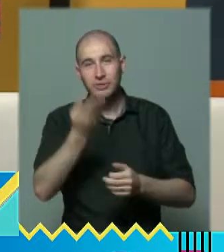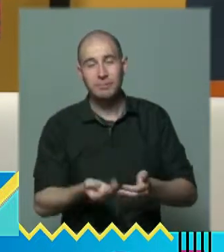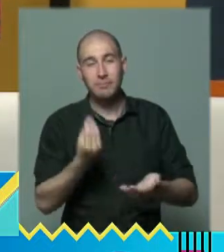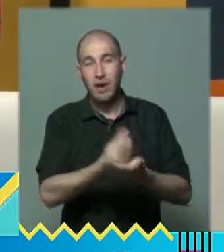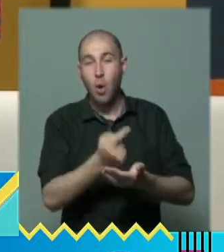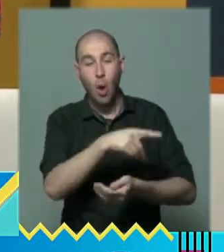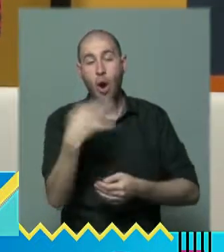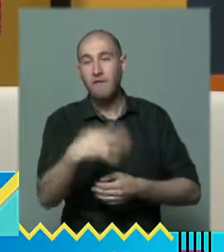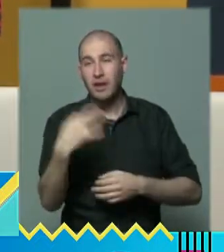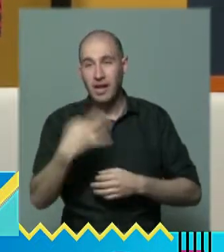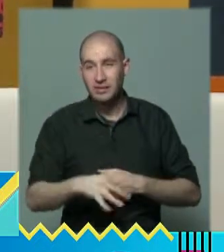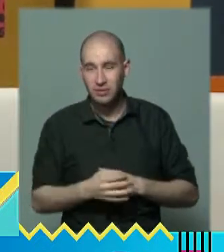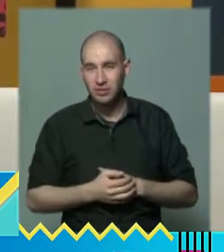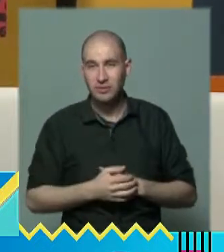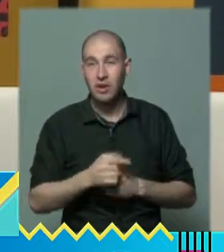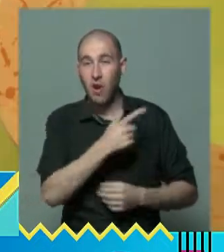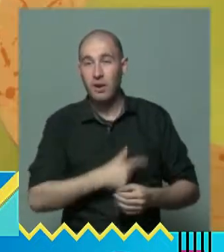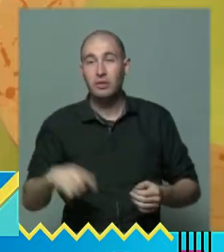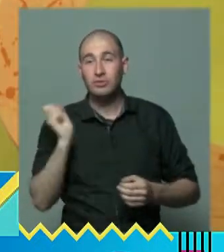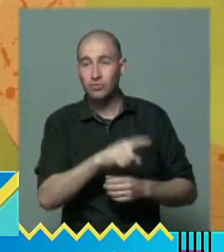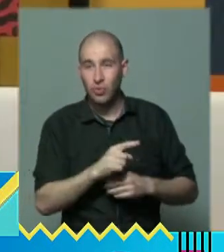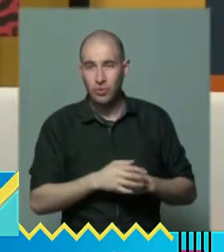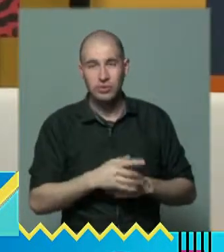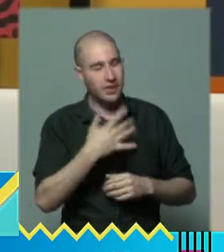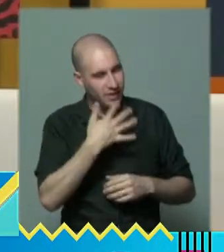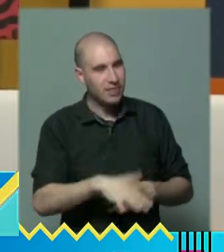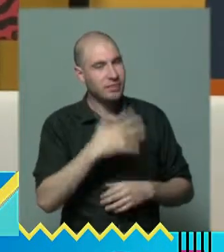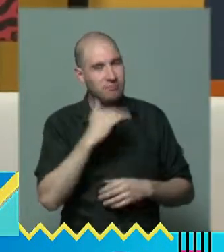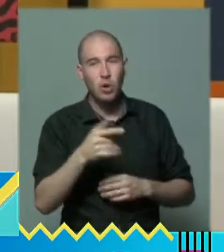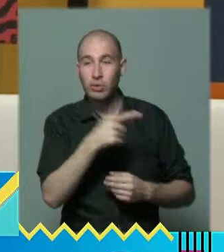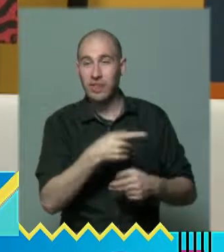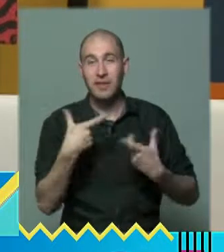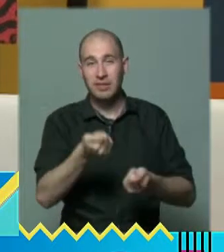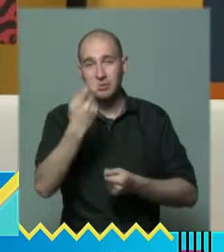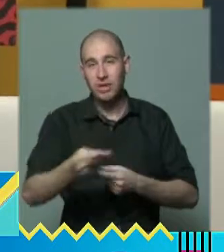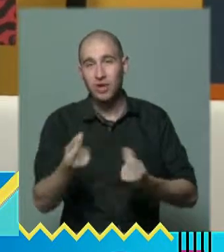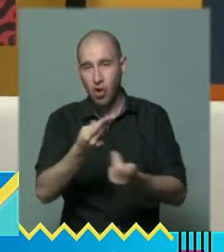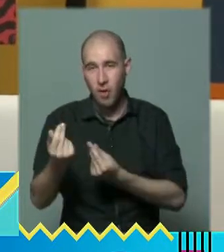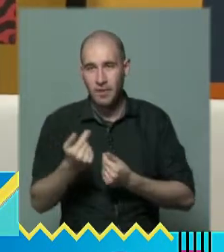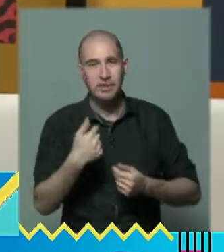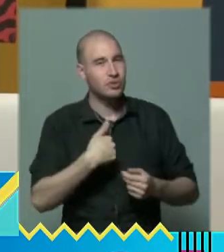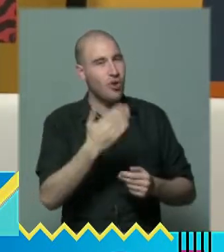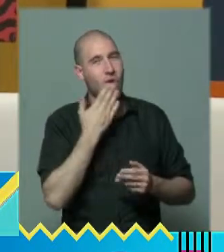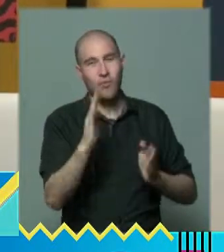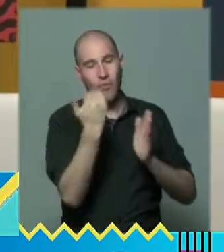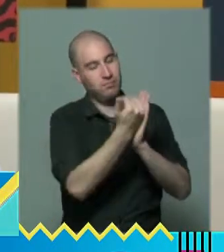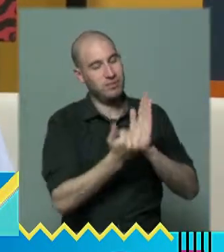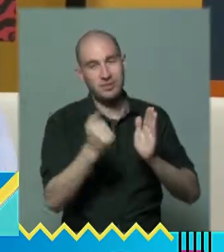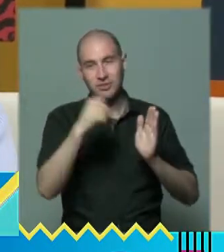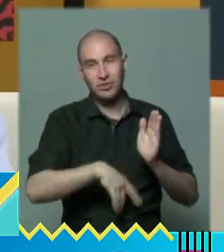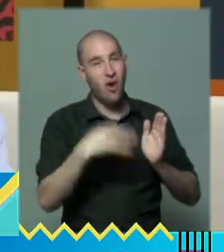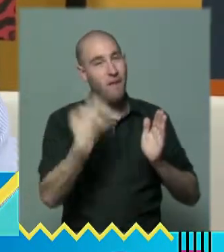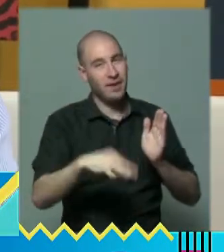usted está obligado, y su gobernador está obligado a defender el bolsillo de la gente, porque legalmente lo tiene que hacer. Es